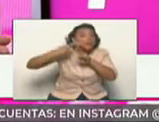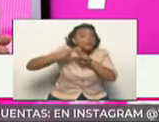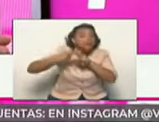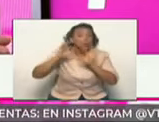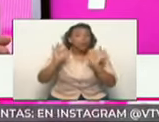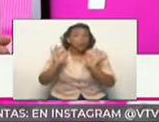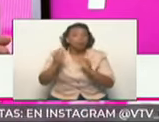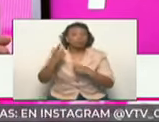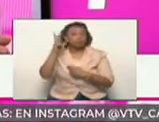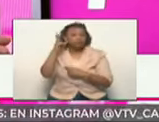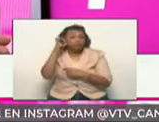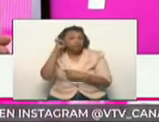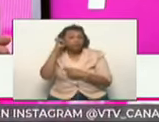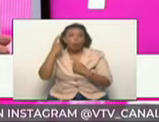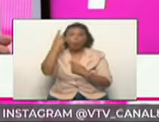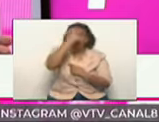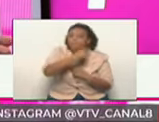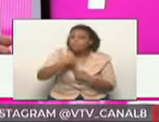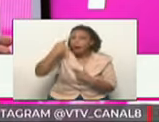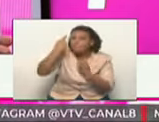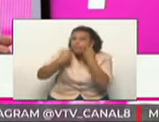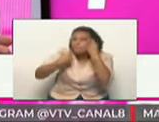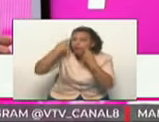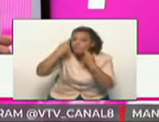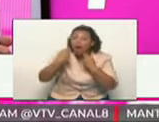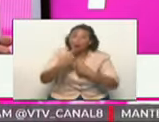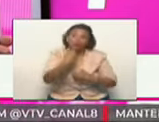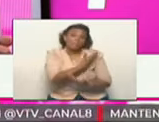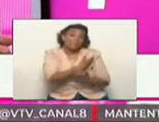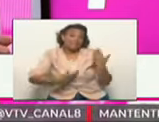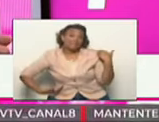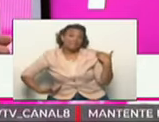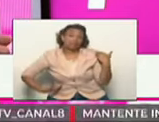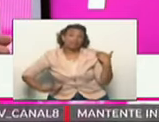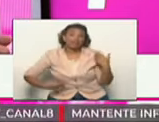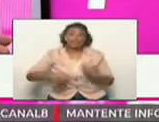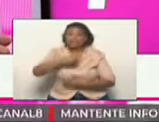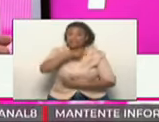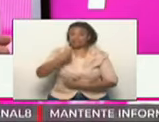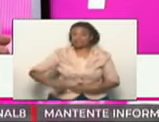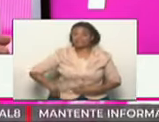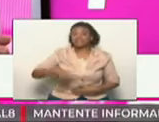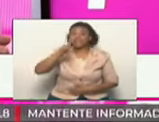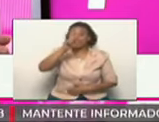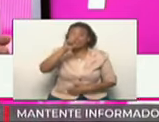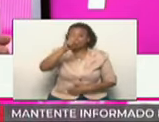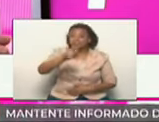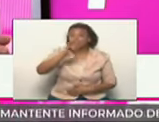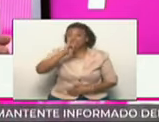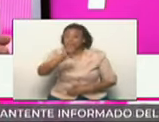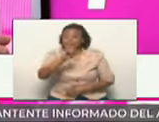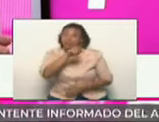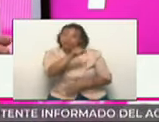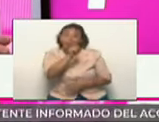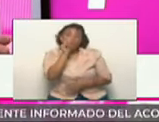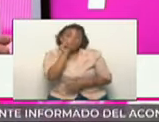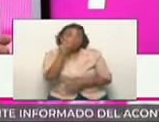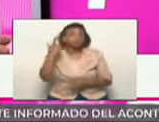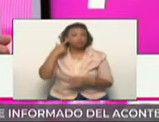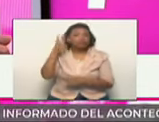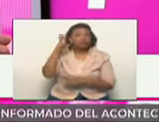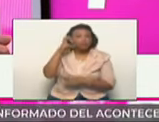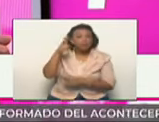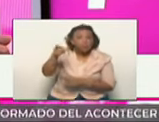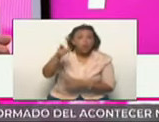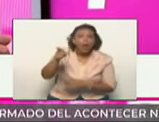escuchamos lo que le dijo a usted Xi Jinping, una amistad de hierro. No solamente escuchamos lo que dijo